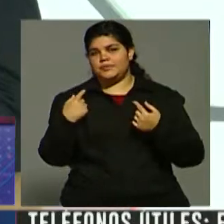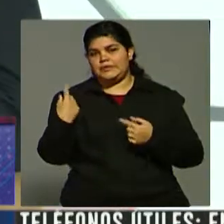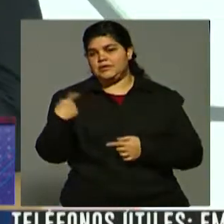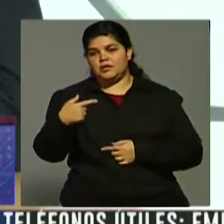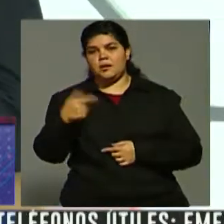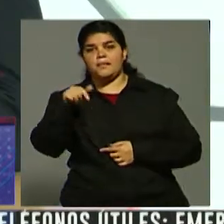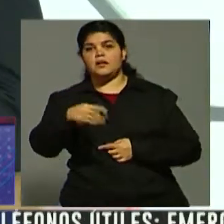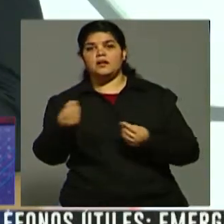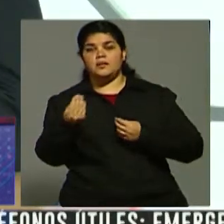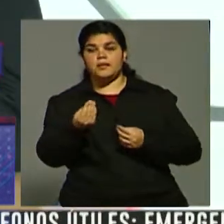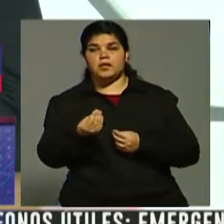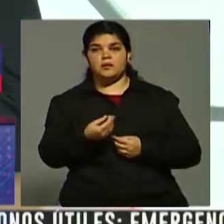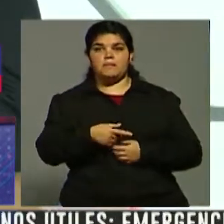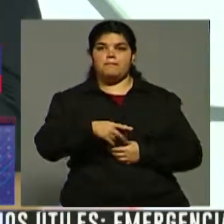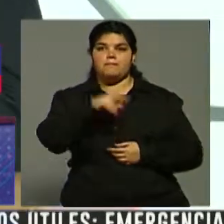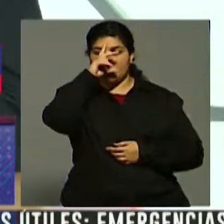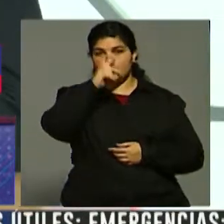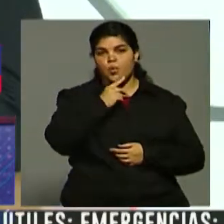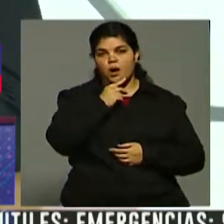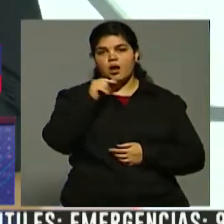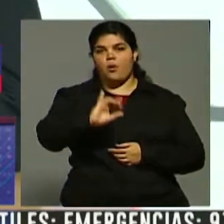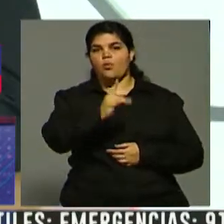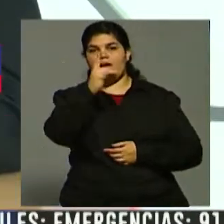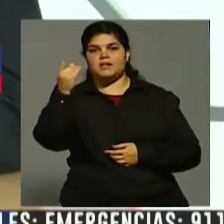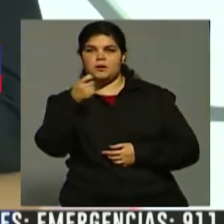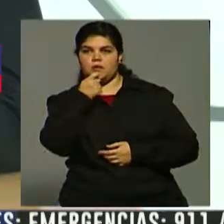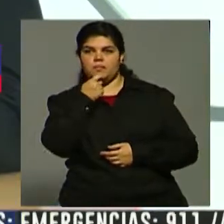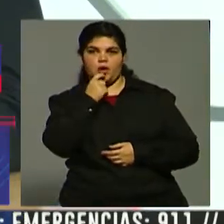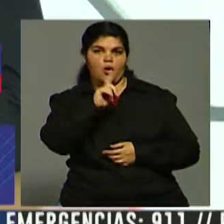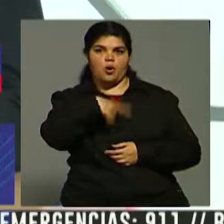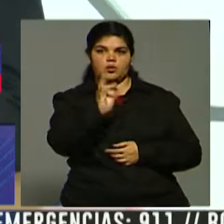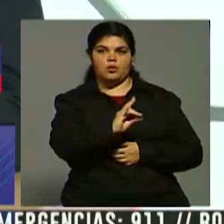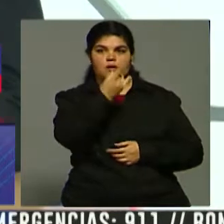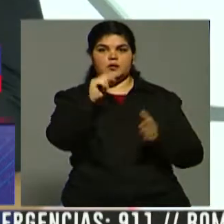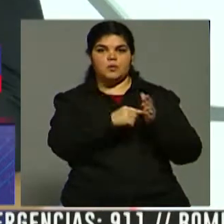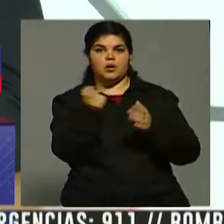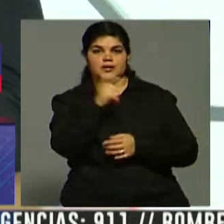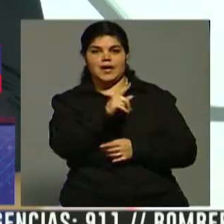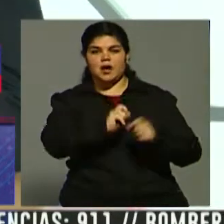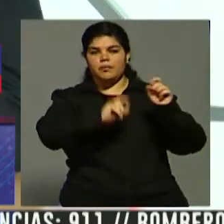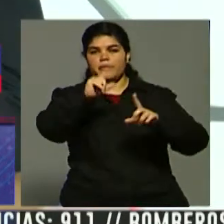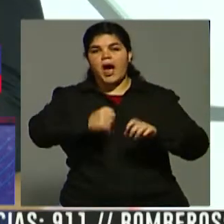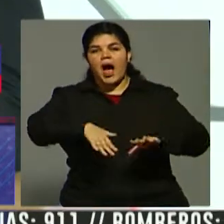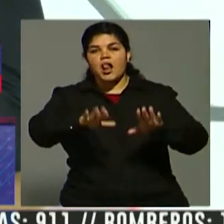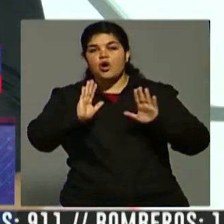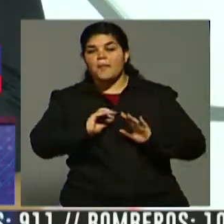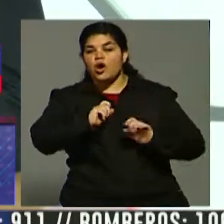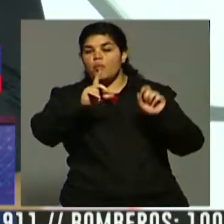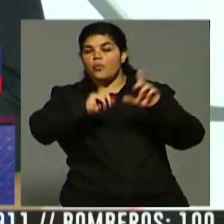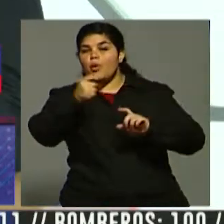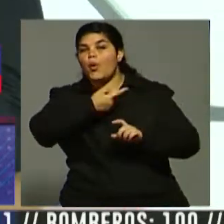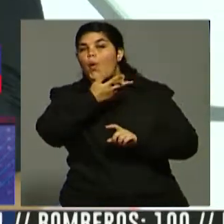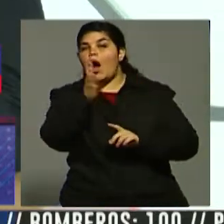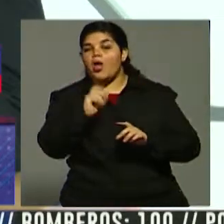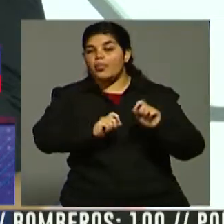Todos los meses hay universidades a nivel nacional, como es el caso de Torcuato Di Tella, que miden la expectativa de inflación. Es decir, ¿cuánto cree que va a